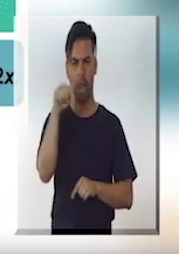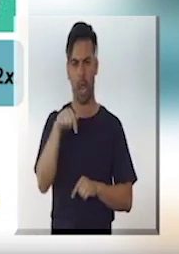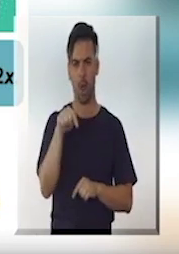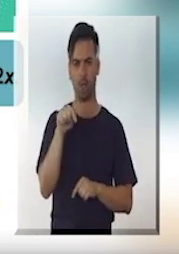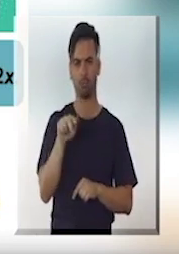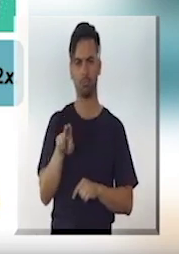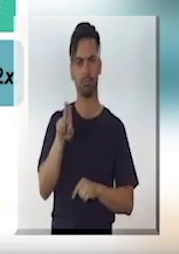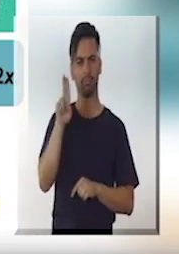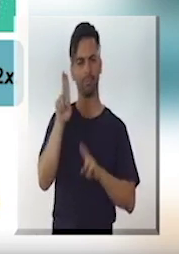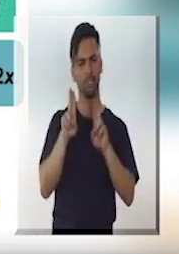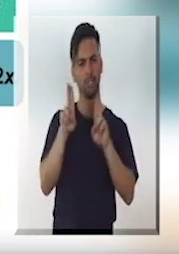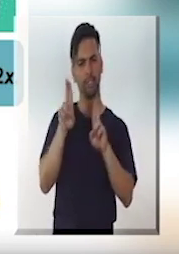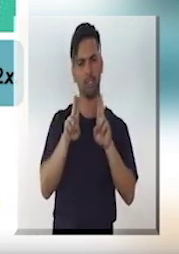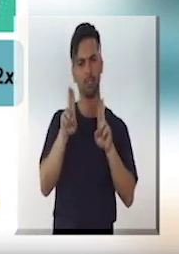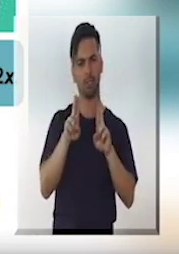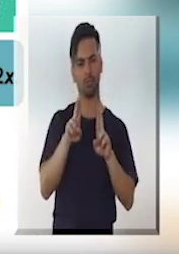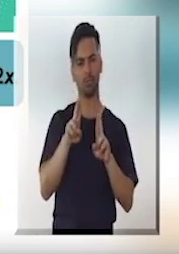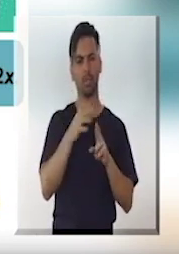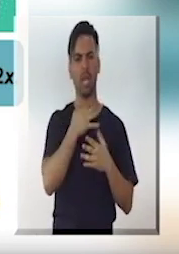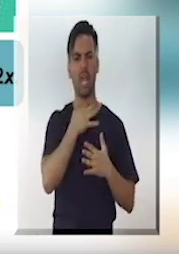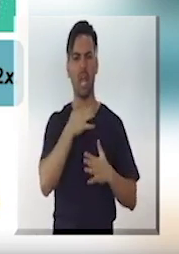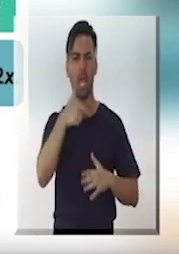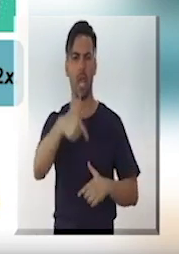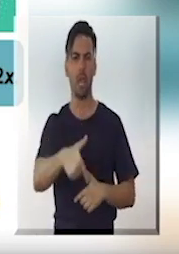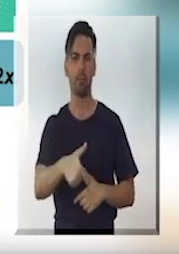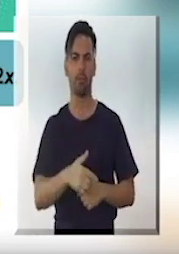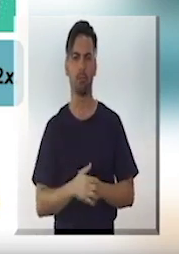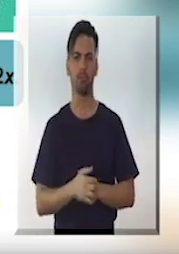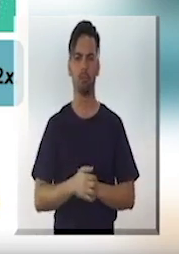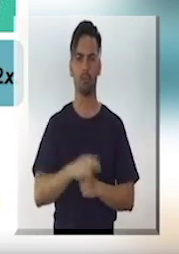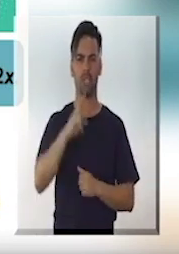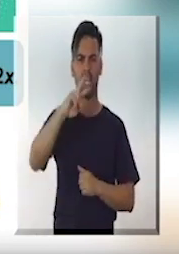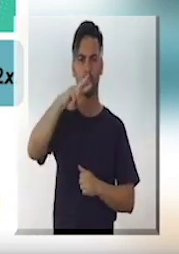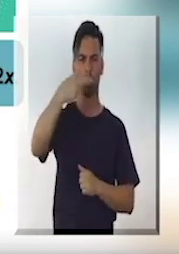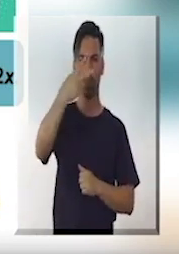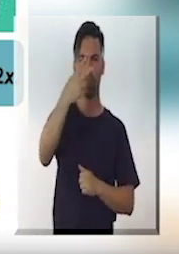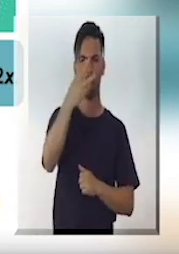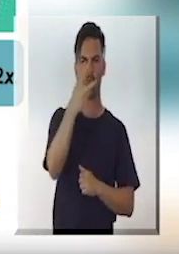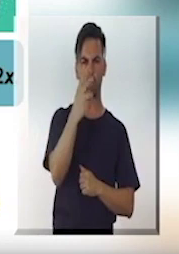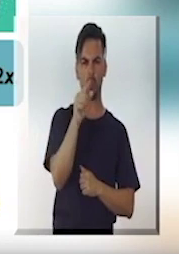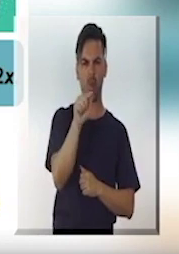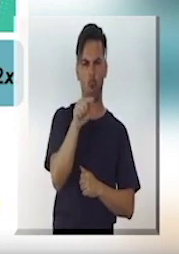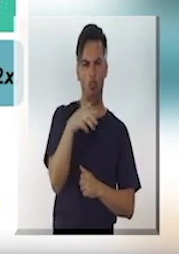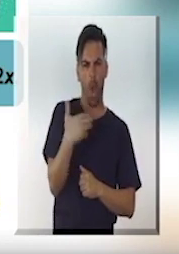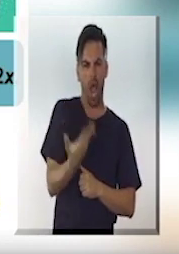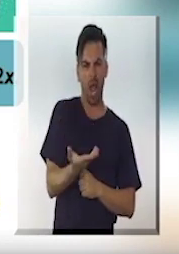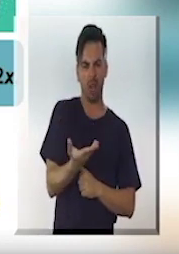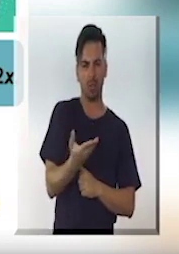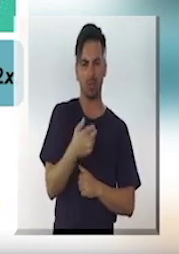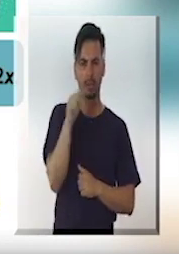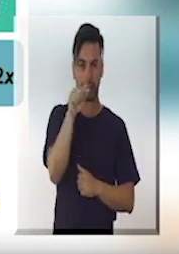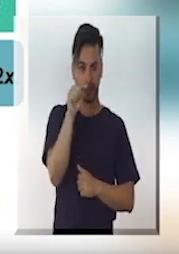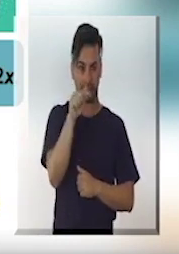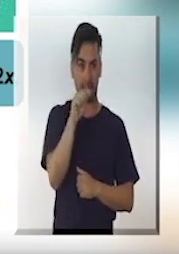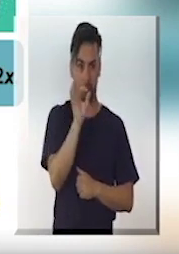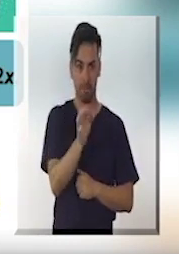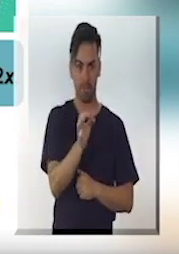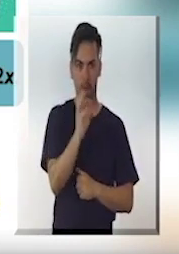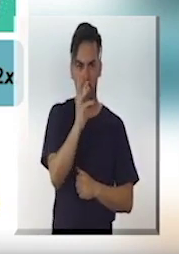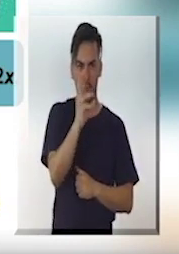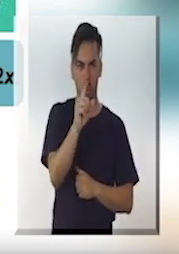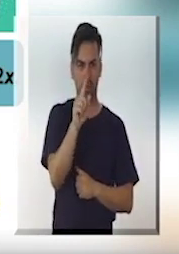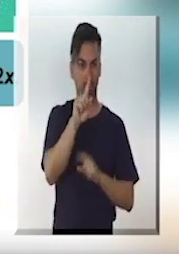elemento. Por ejemplo, el duplo de un número. ¿Conocen ustedes el número? Claro que no. Esa es la variable. ¿Quién